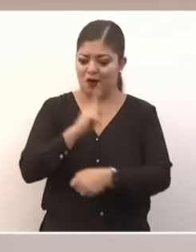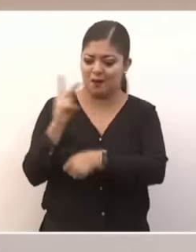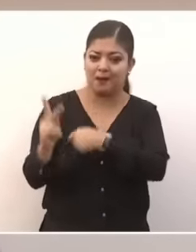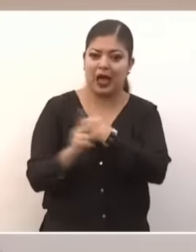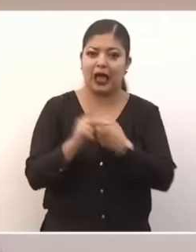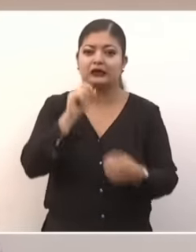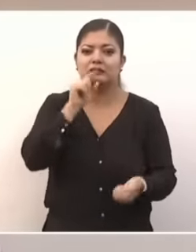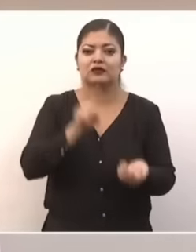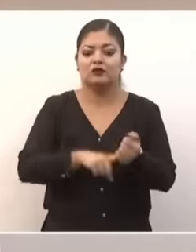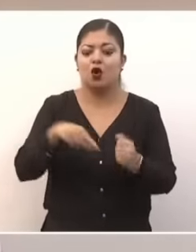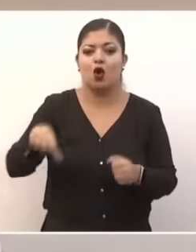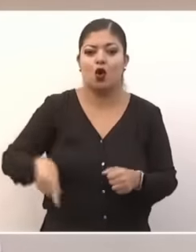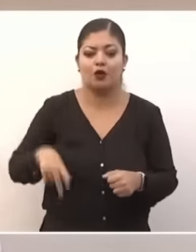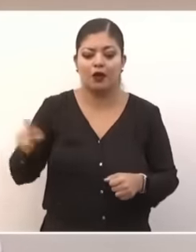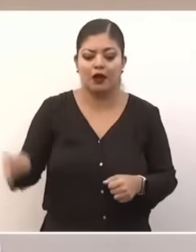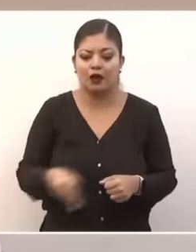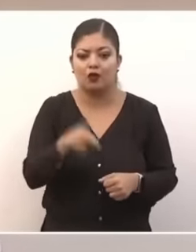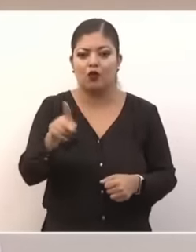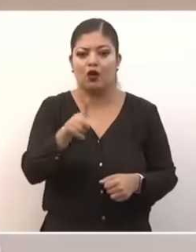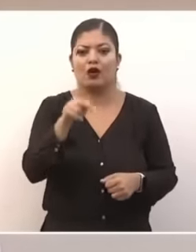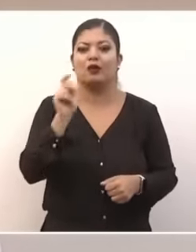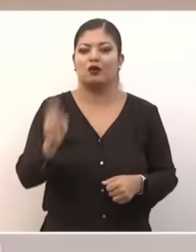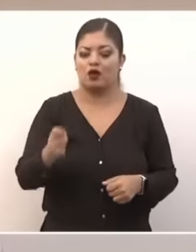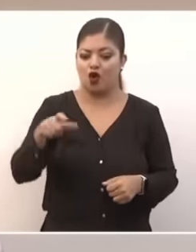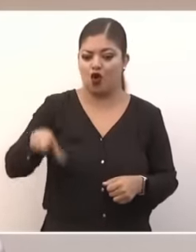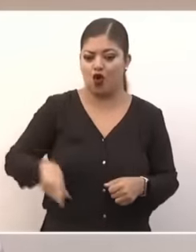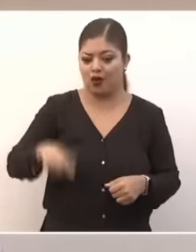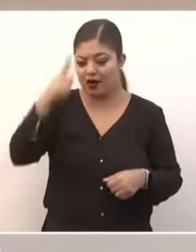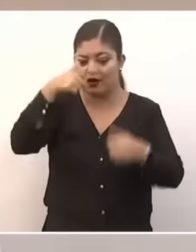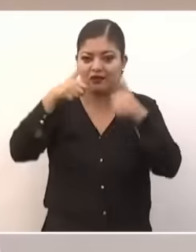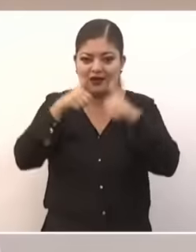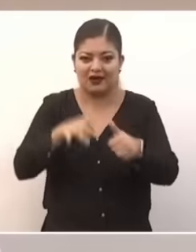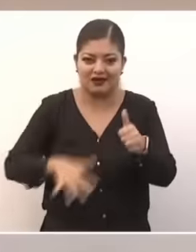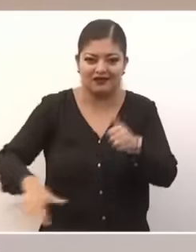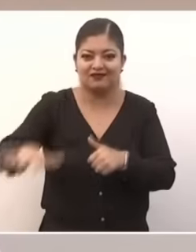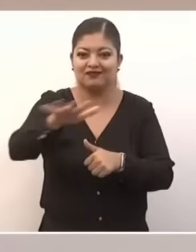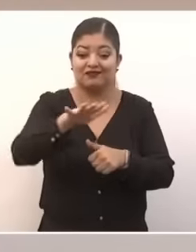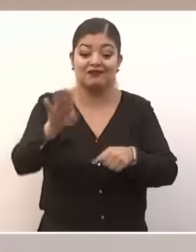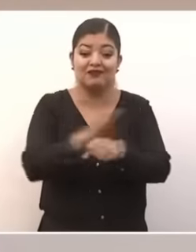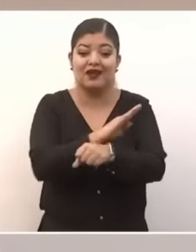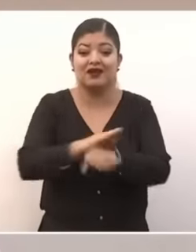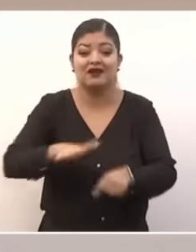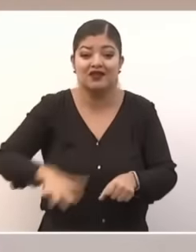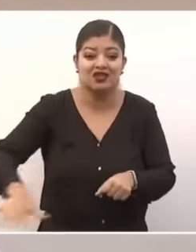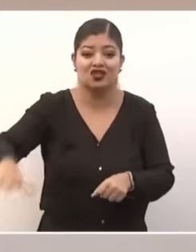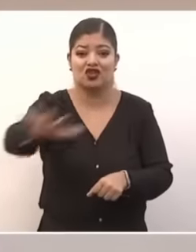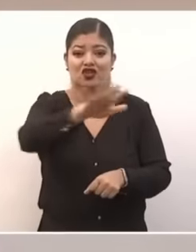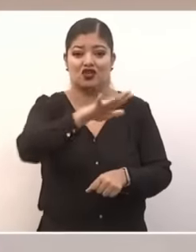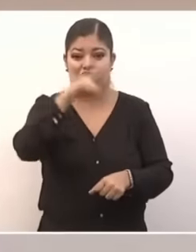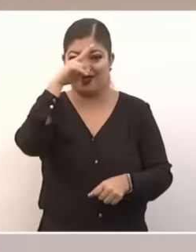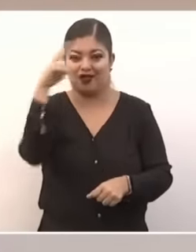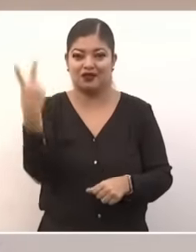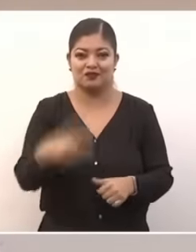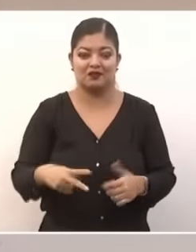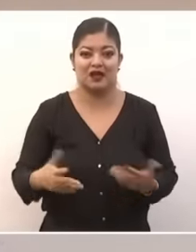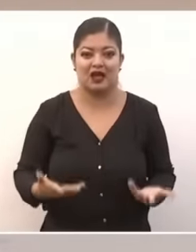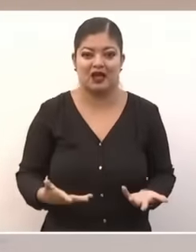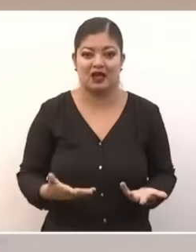gobierno que está con el pueblo, que gobierna para el pueblo y es por el pueblo de México. Y esos son